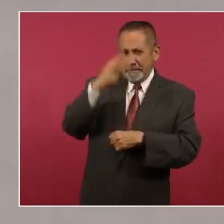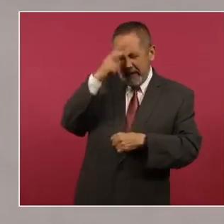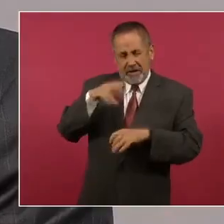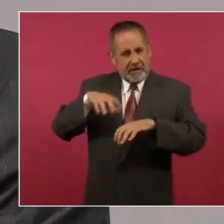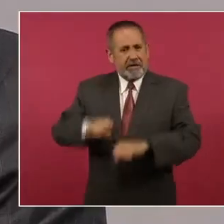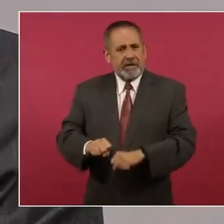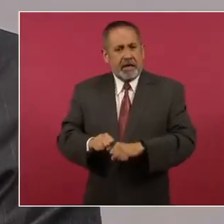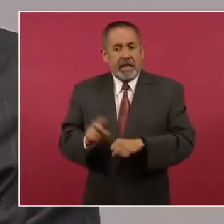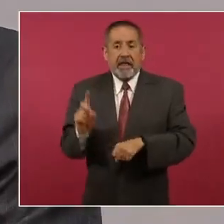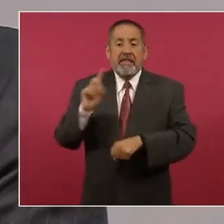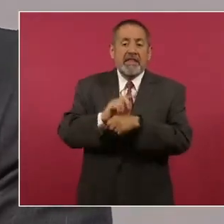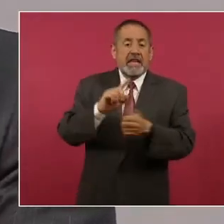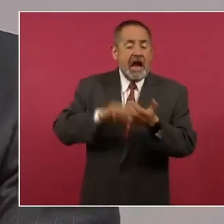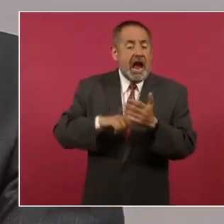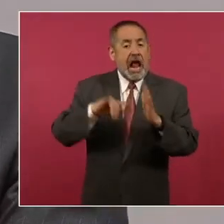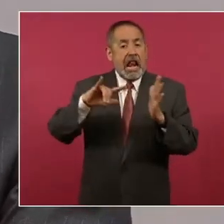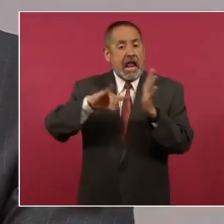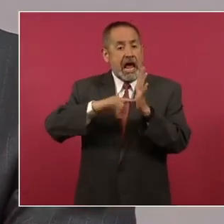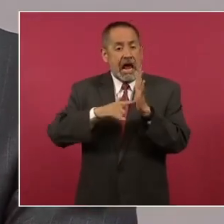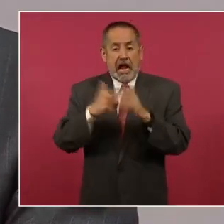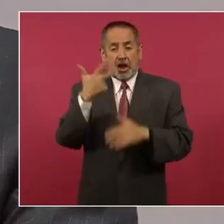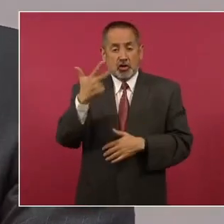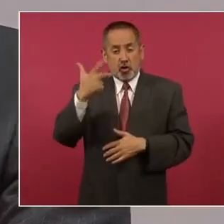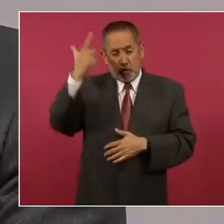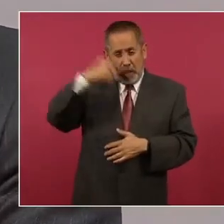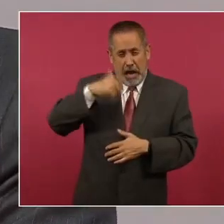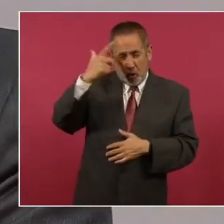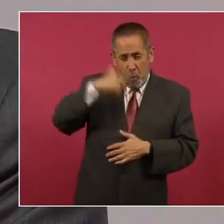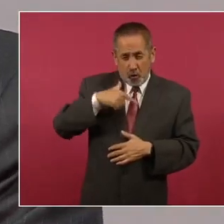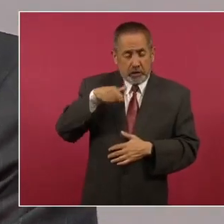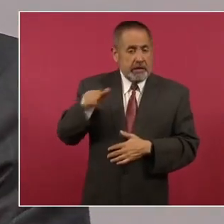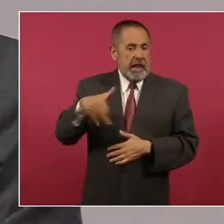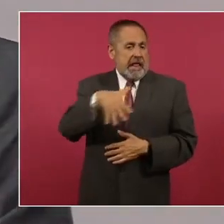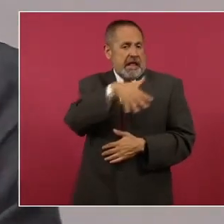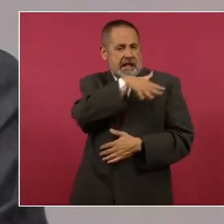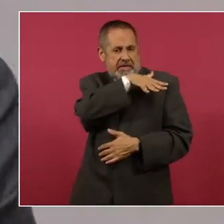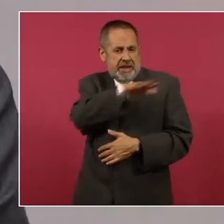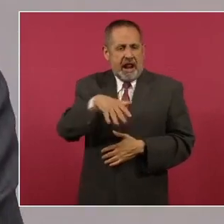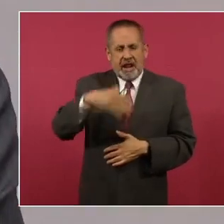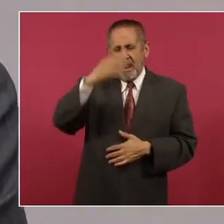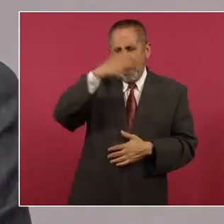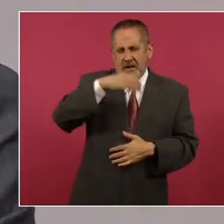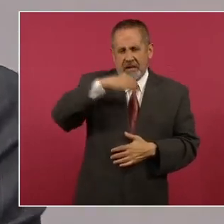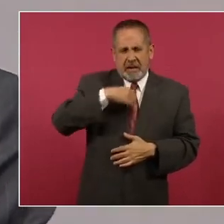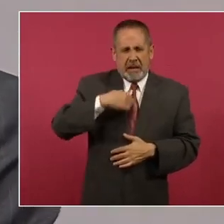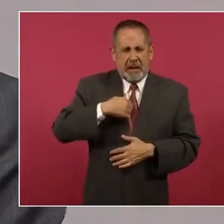a las 8 de la noche, el general Cárdenas